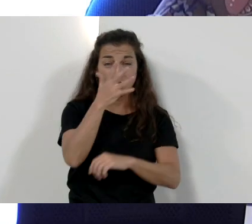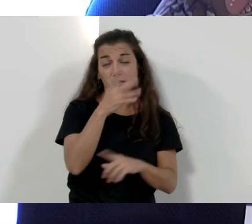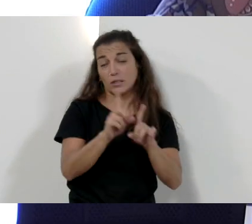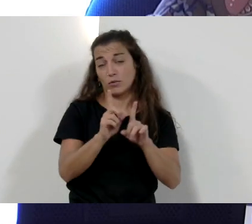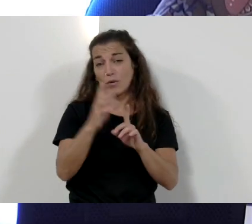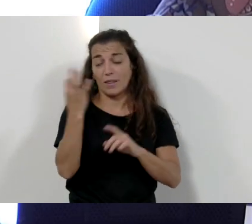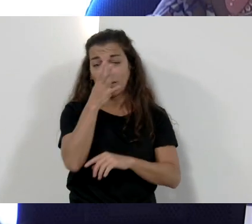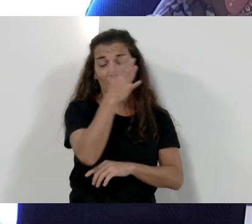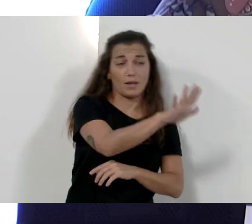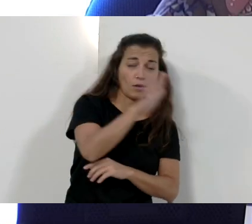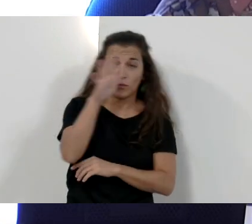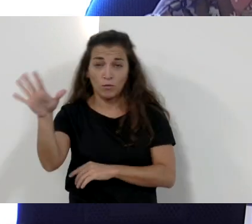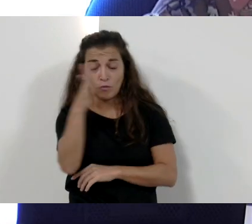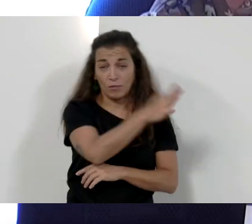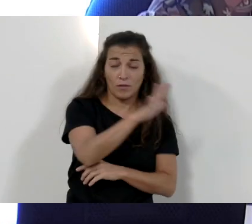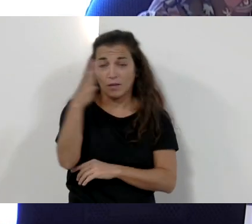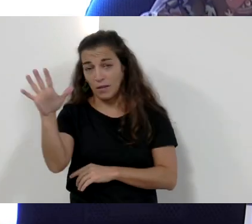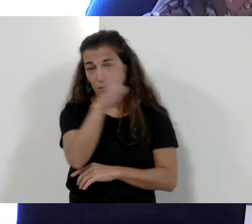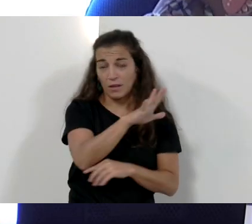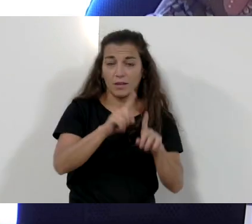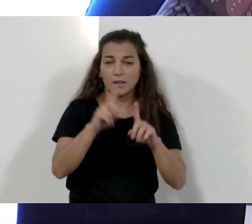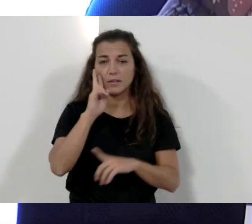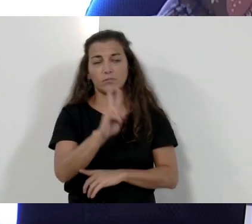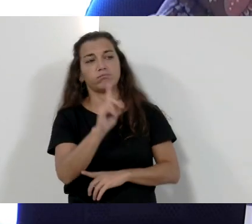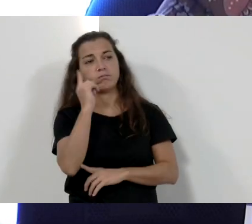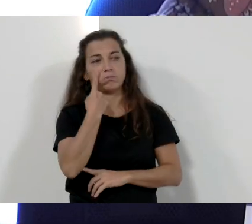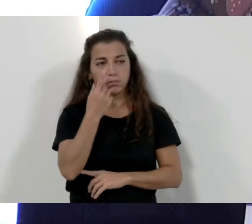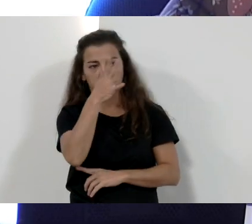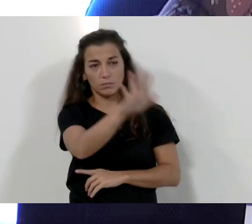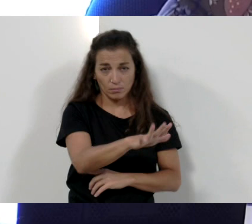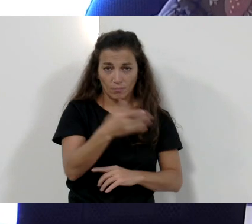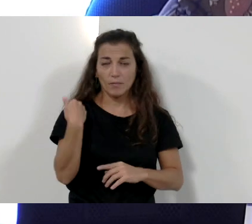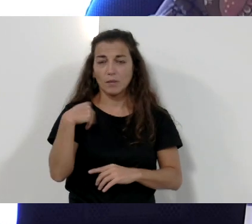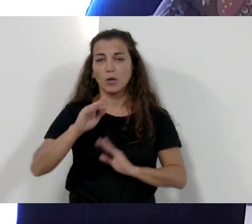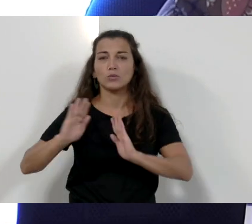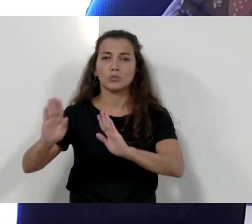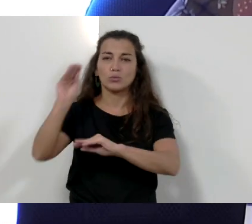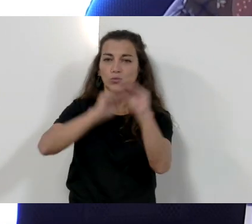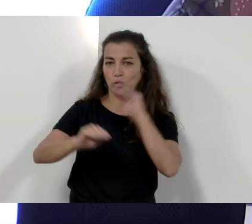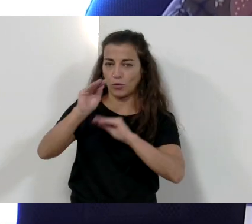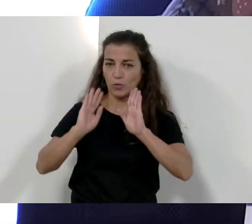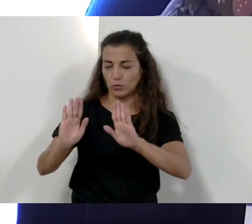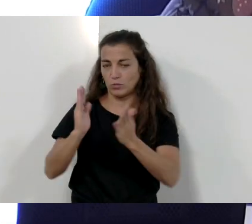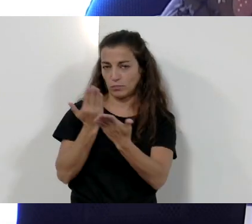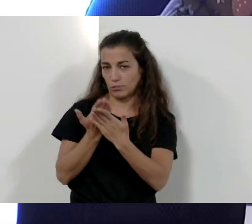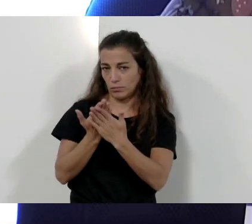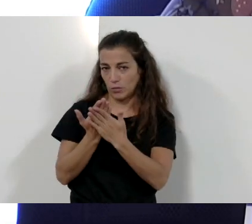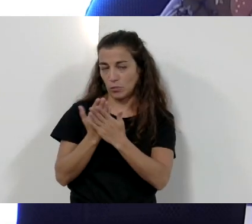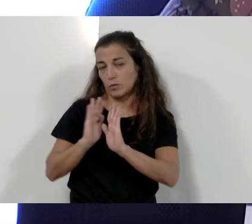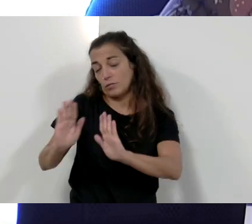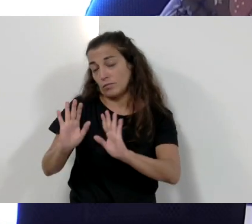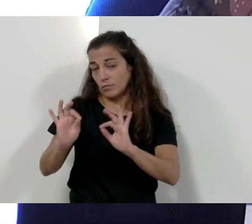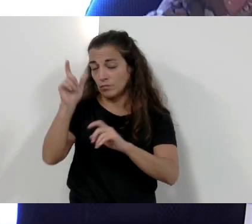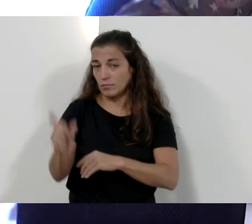que hay que denunciar las conductas incívicas. Esa es la solución del equipo de gobierno para el problema de limpieza de la ciudad. La acera